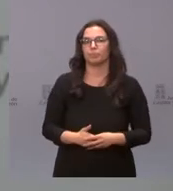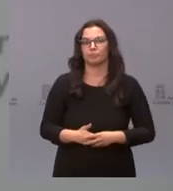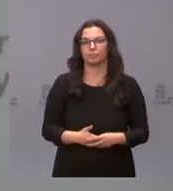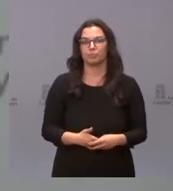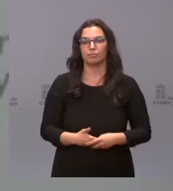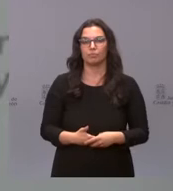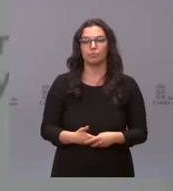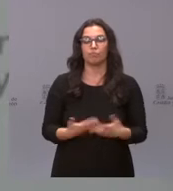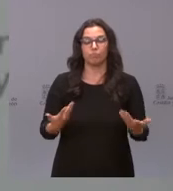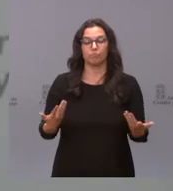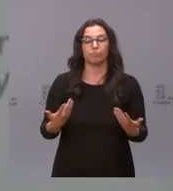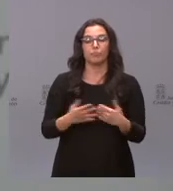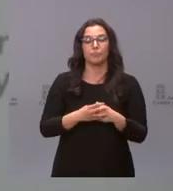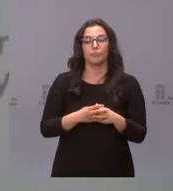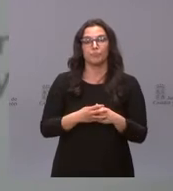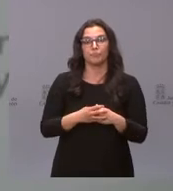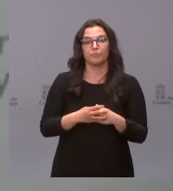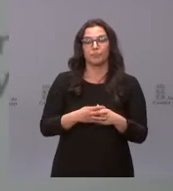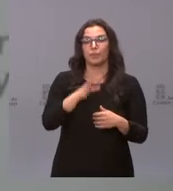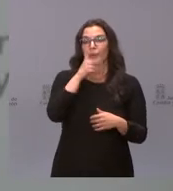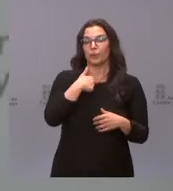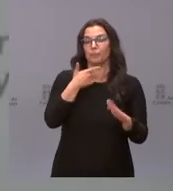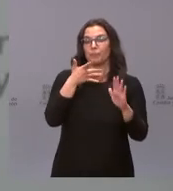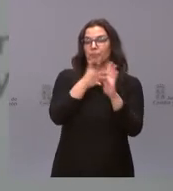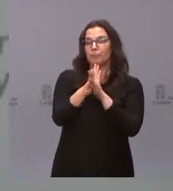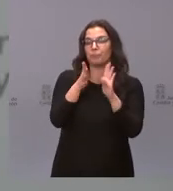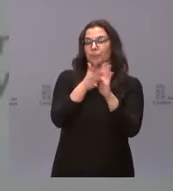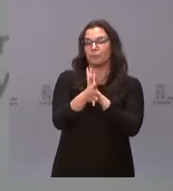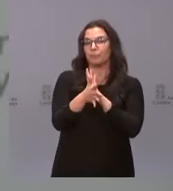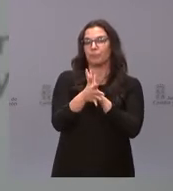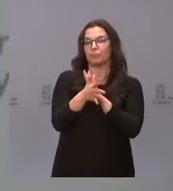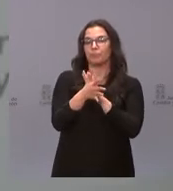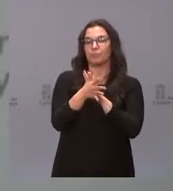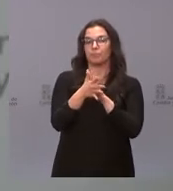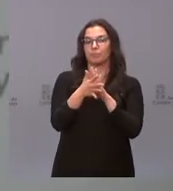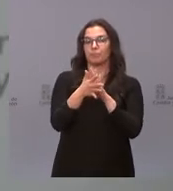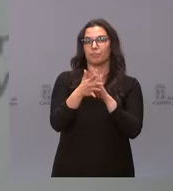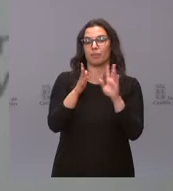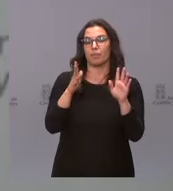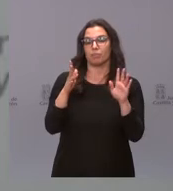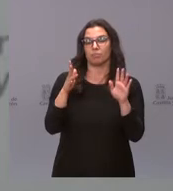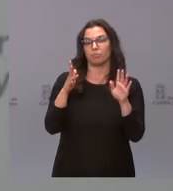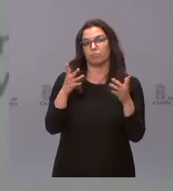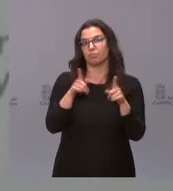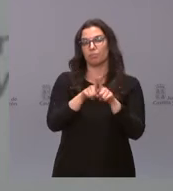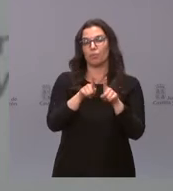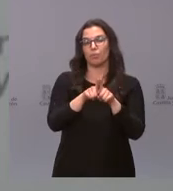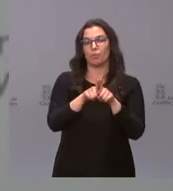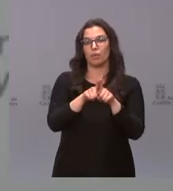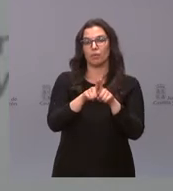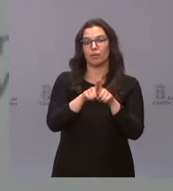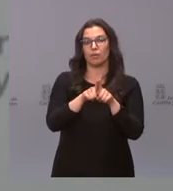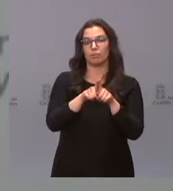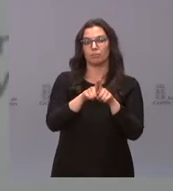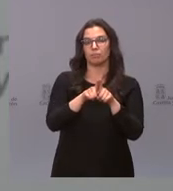dicho esto voy a hacer un relato de lo que han sido los principales y